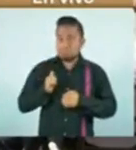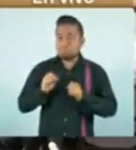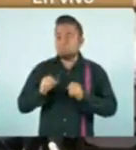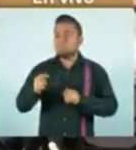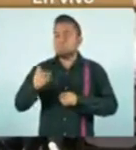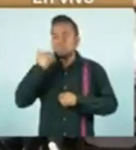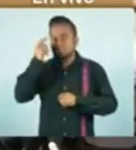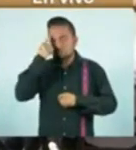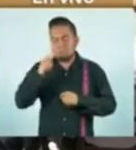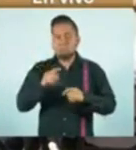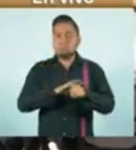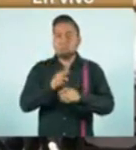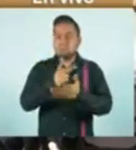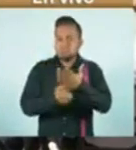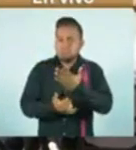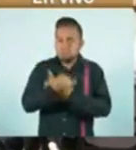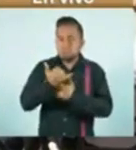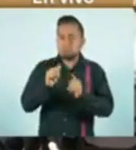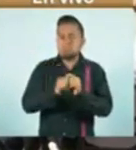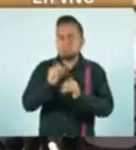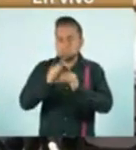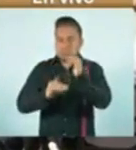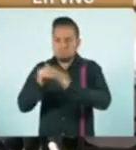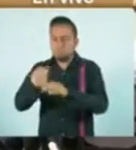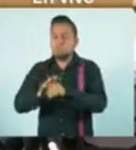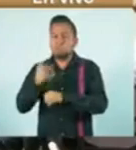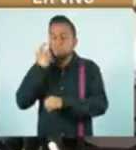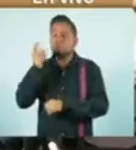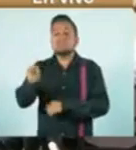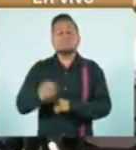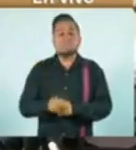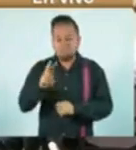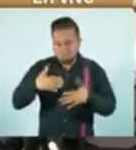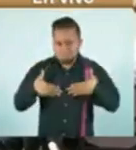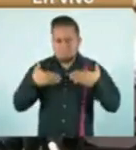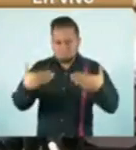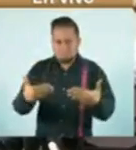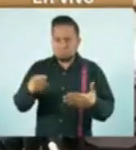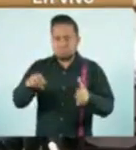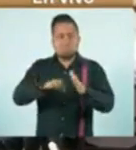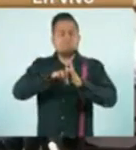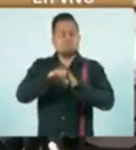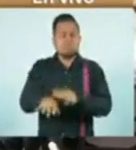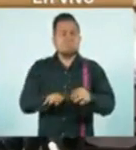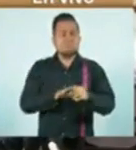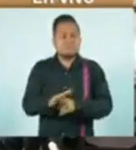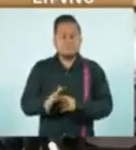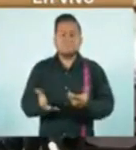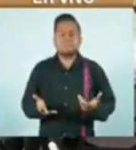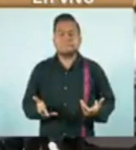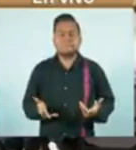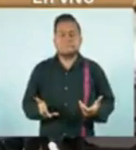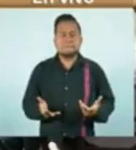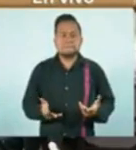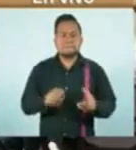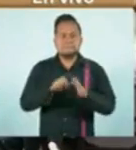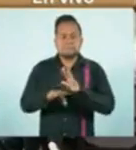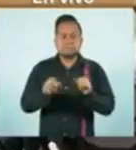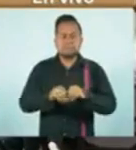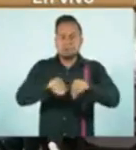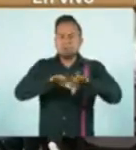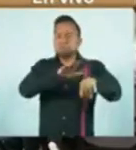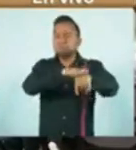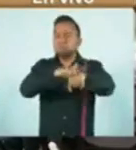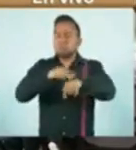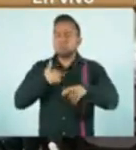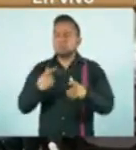para desarrollar proyectos inmobiliarios. Hay que hablar con la verdad. Y si eso implica tenerlo que hacer público, lo vamos